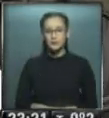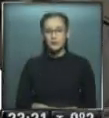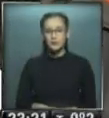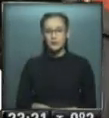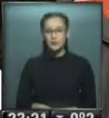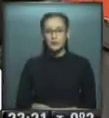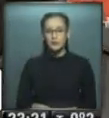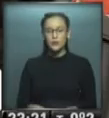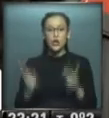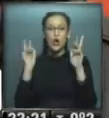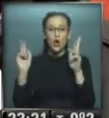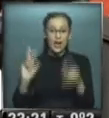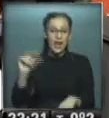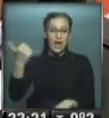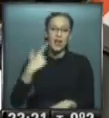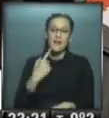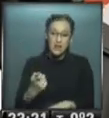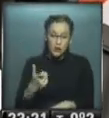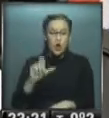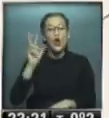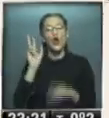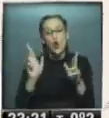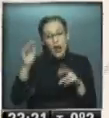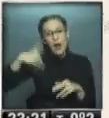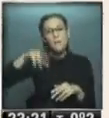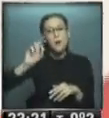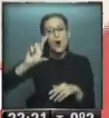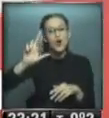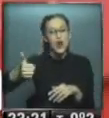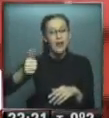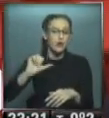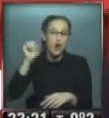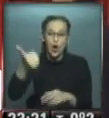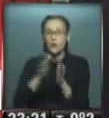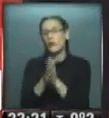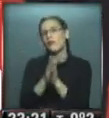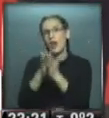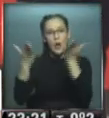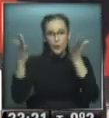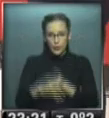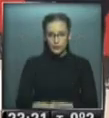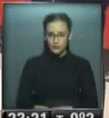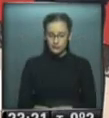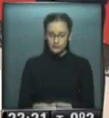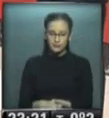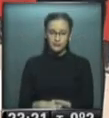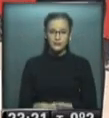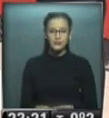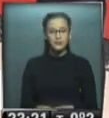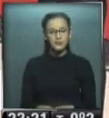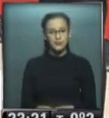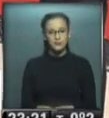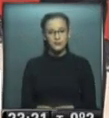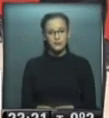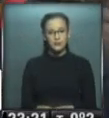Y yo espero que gane River, espero un golcito de Mora, que Mora los tiene vacunados a los boteros. Y nada, vamos River. Estamos ahí con fe, seguro